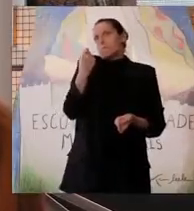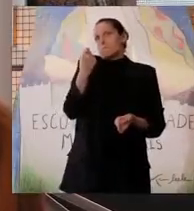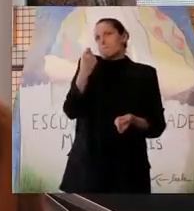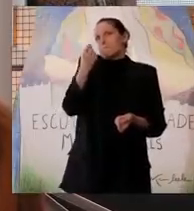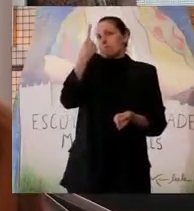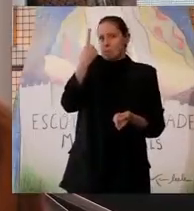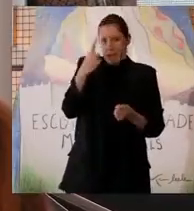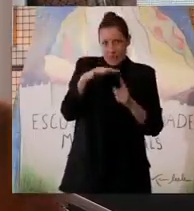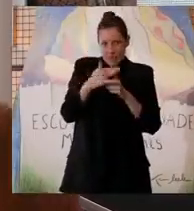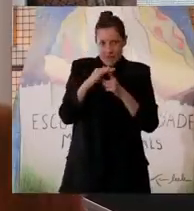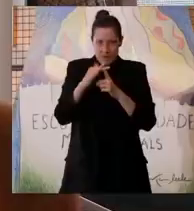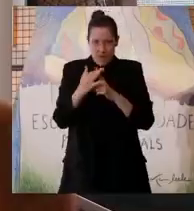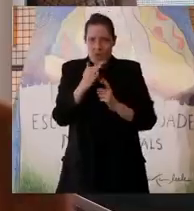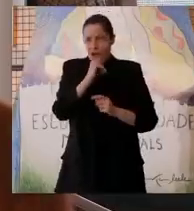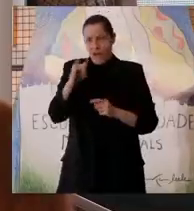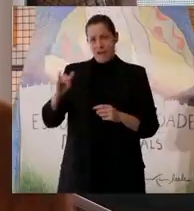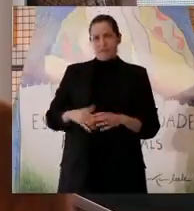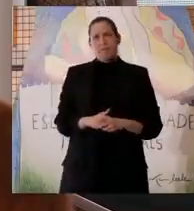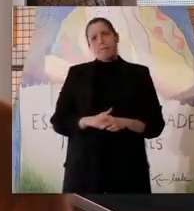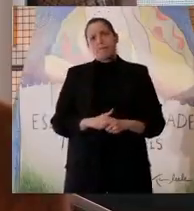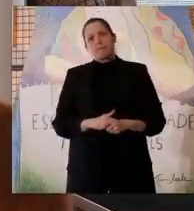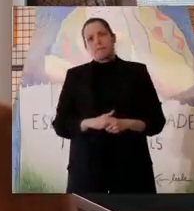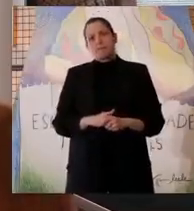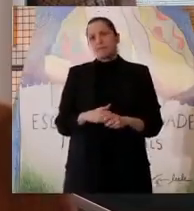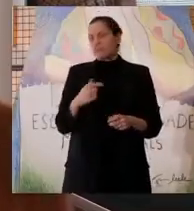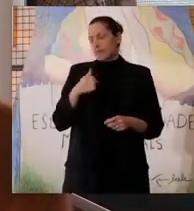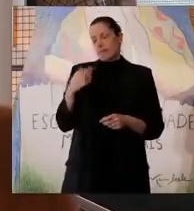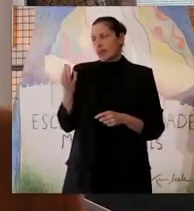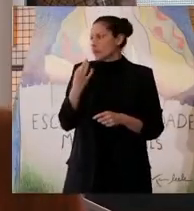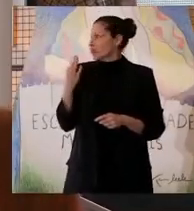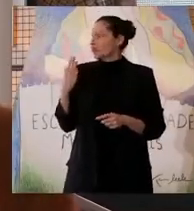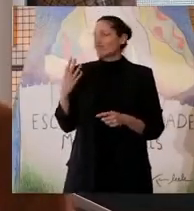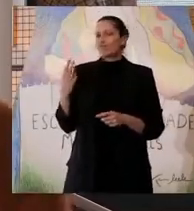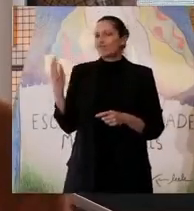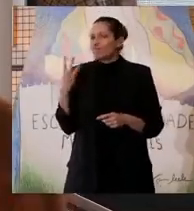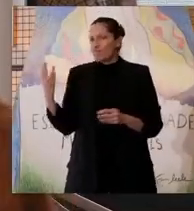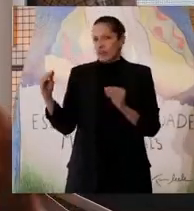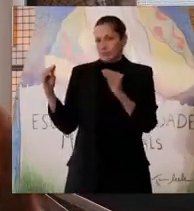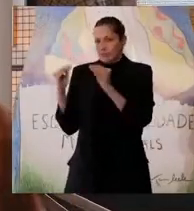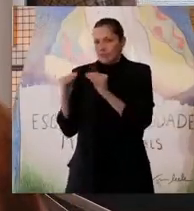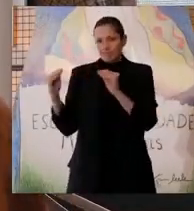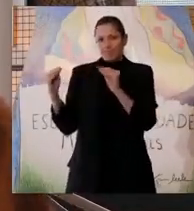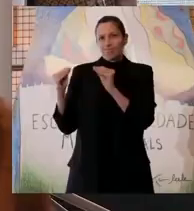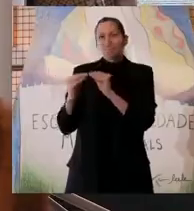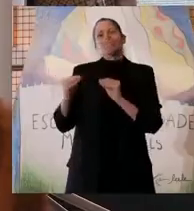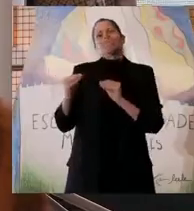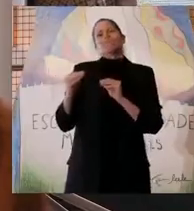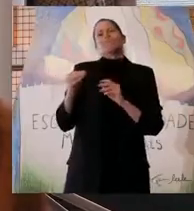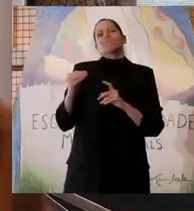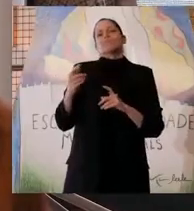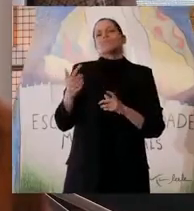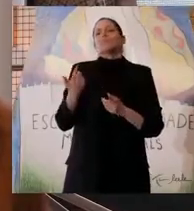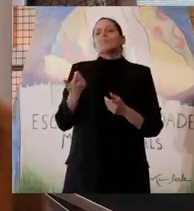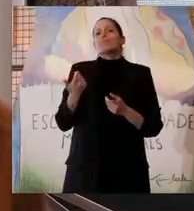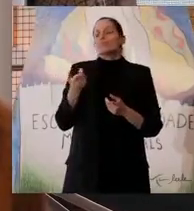absolutamente todas de acuerdo y es de base no nos da tiempo y de extendernos en ese en ese ámbito pero dabas